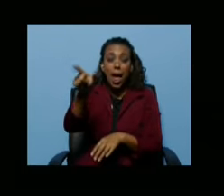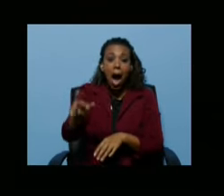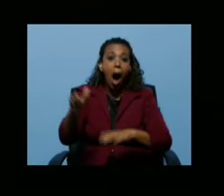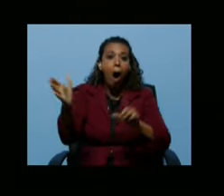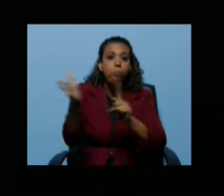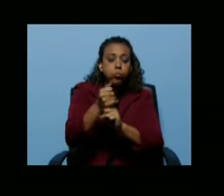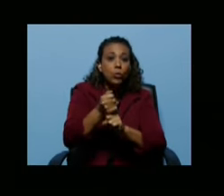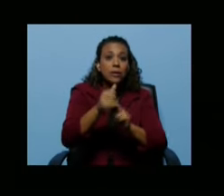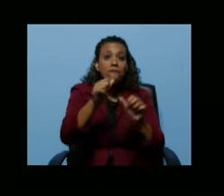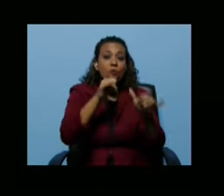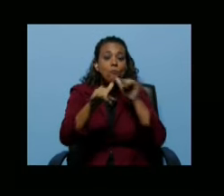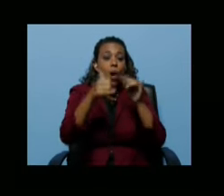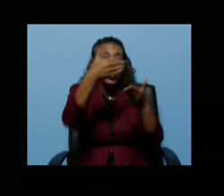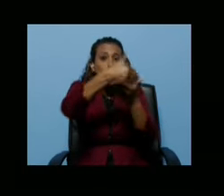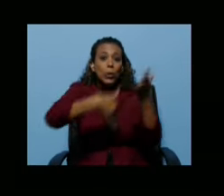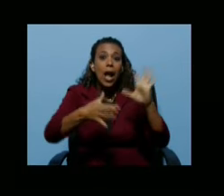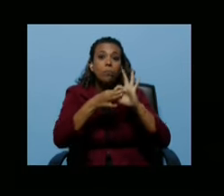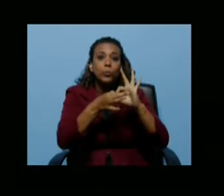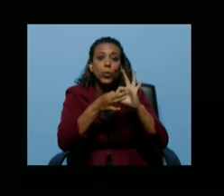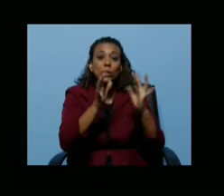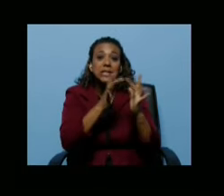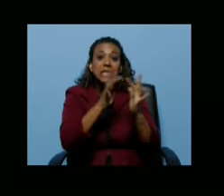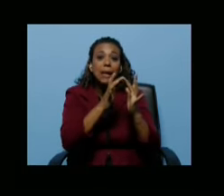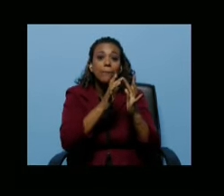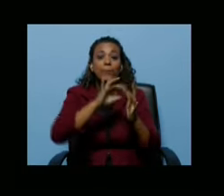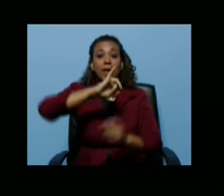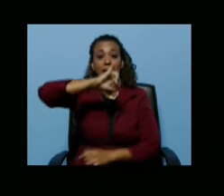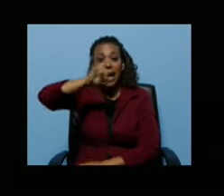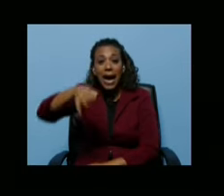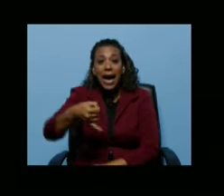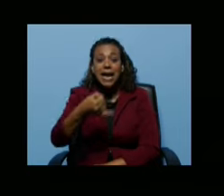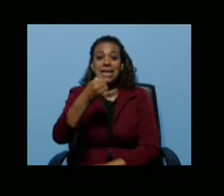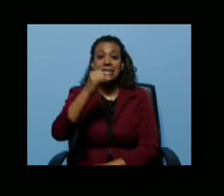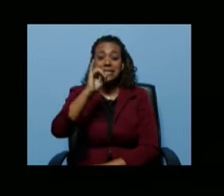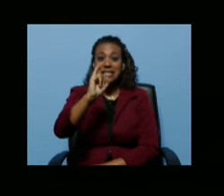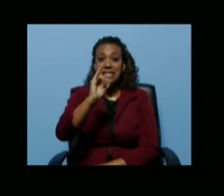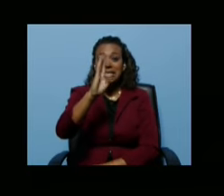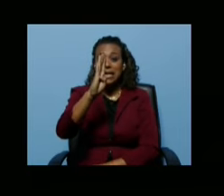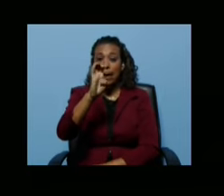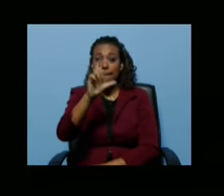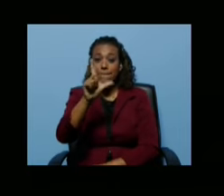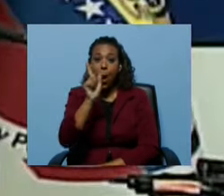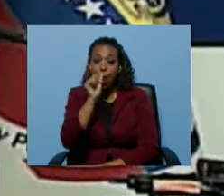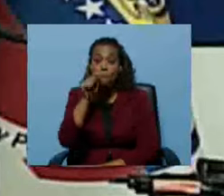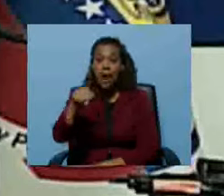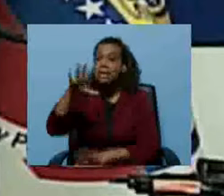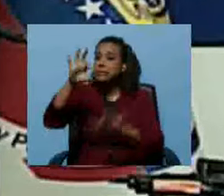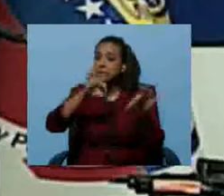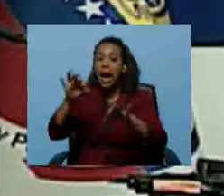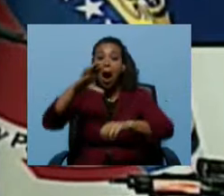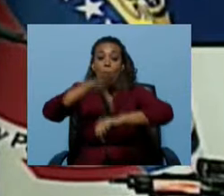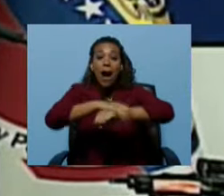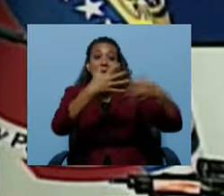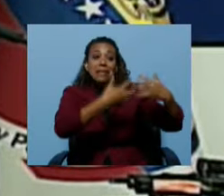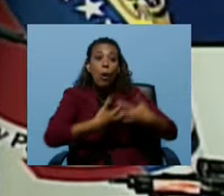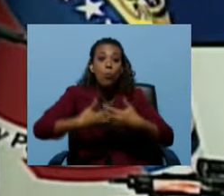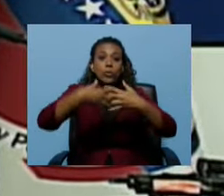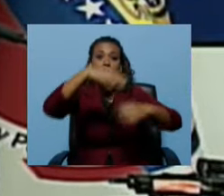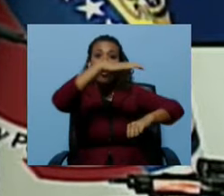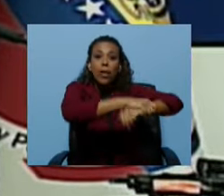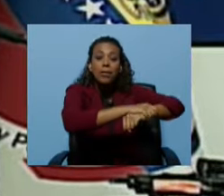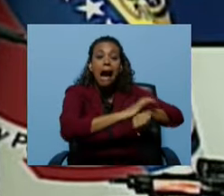aparece vinculaciones directas con el señor Gilbert Alexander Caro Alfonso, que está detenido ahorita en Estados Unidos